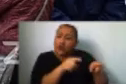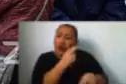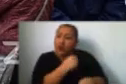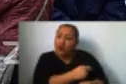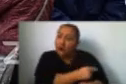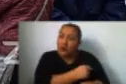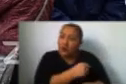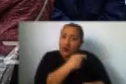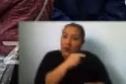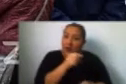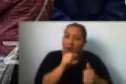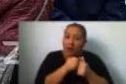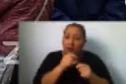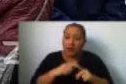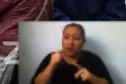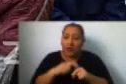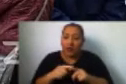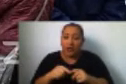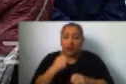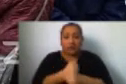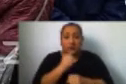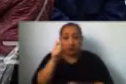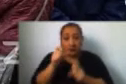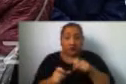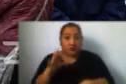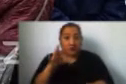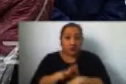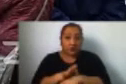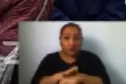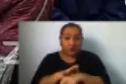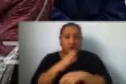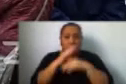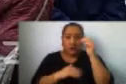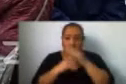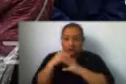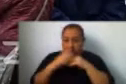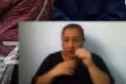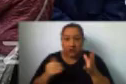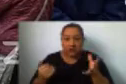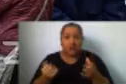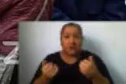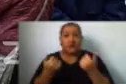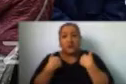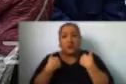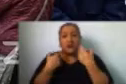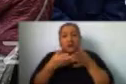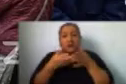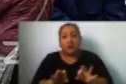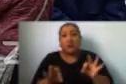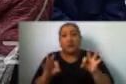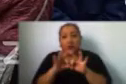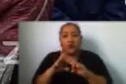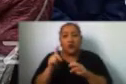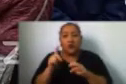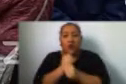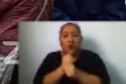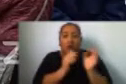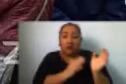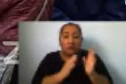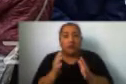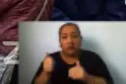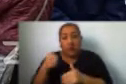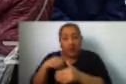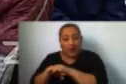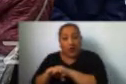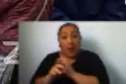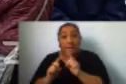sus condiciones de personal médico, infraestructura, tenía que ser el adecuado para su implementación. Inclusive se